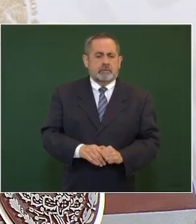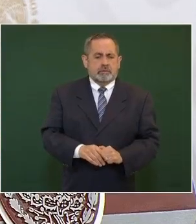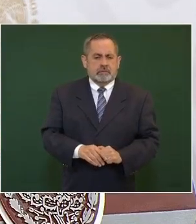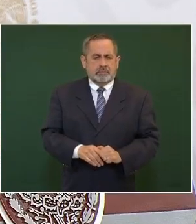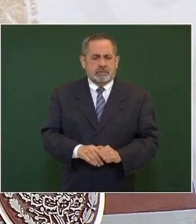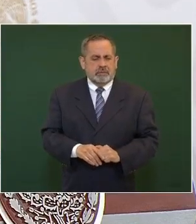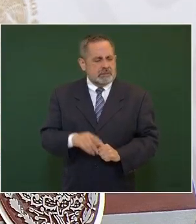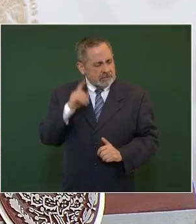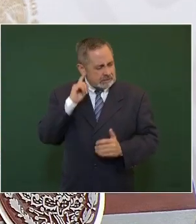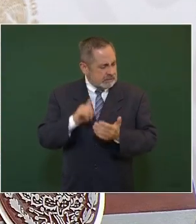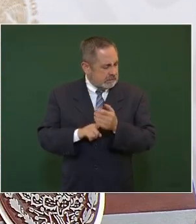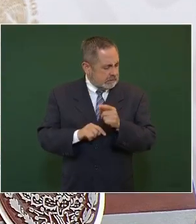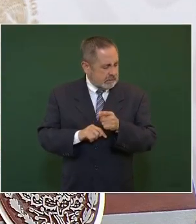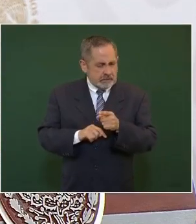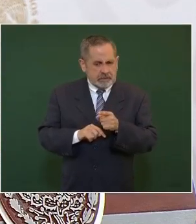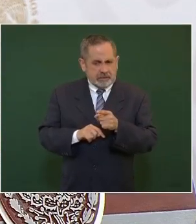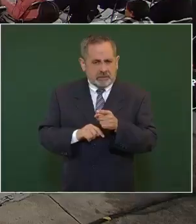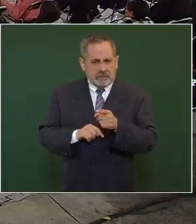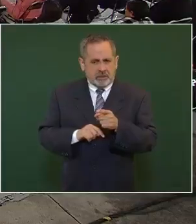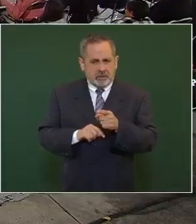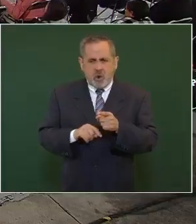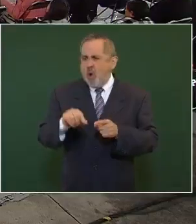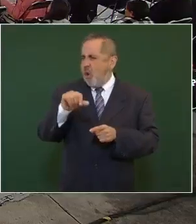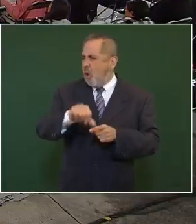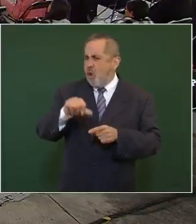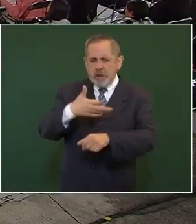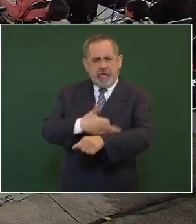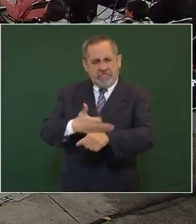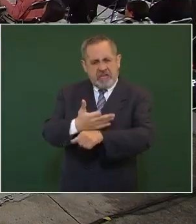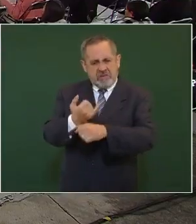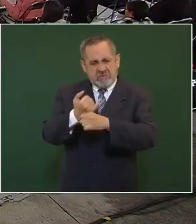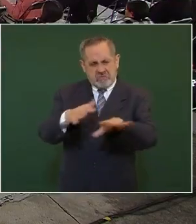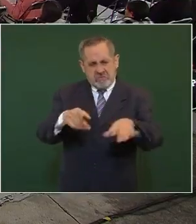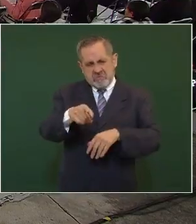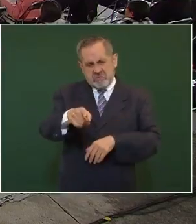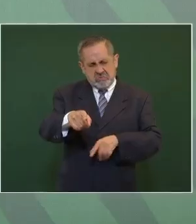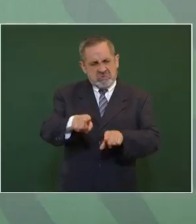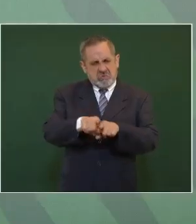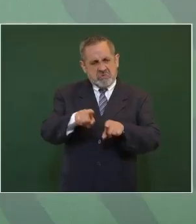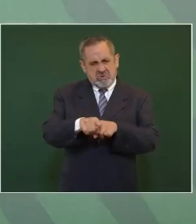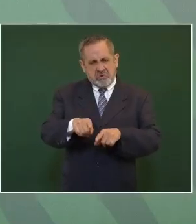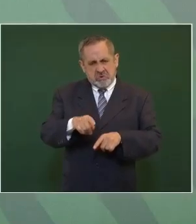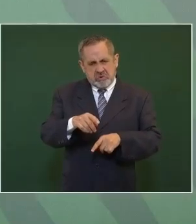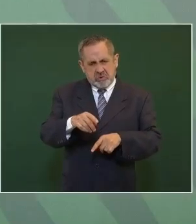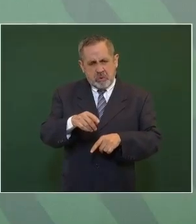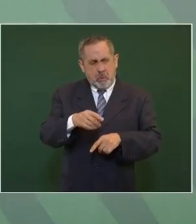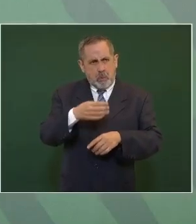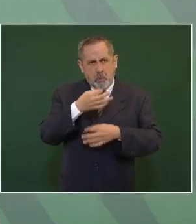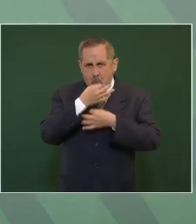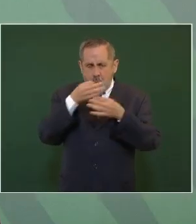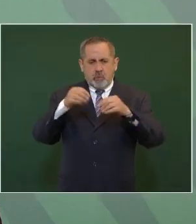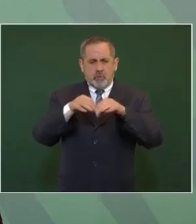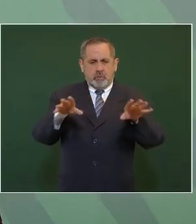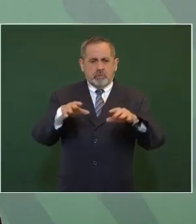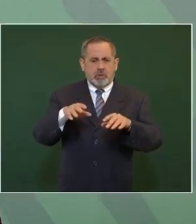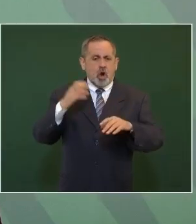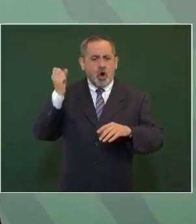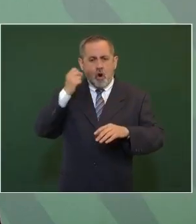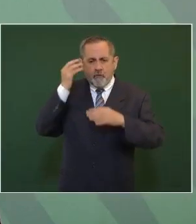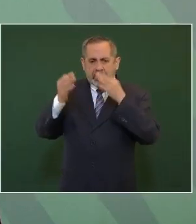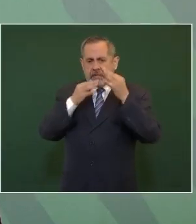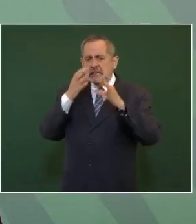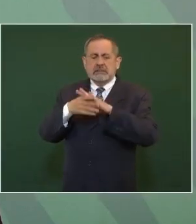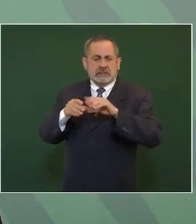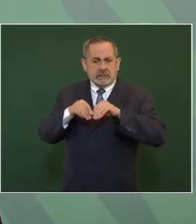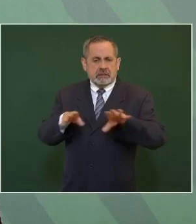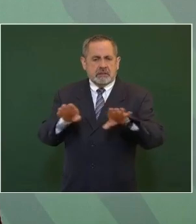Es más, creo que hasta hoy mismo en la tarde se va a dar una conferencia de